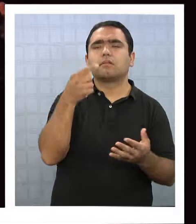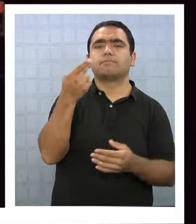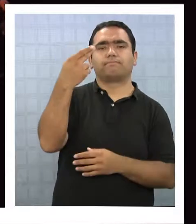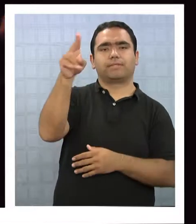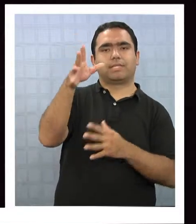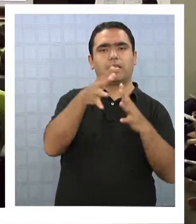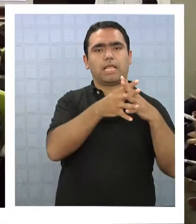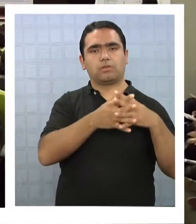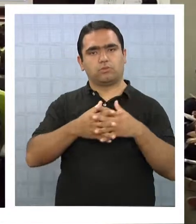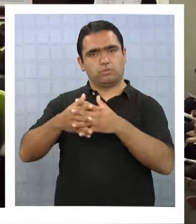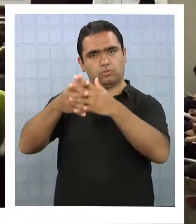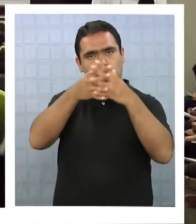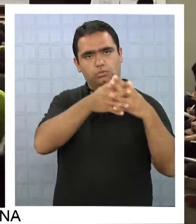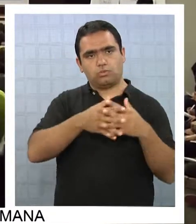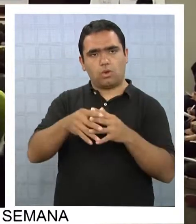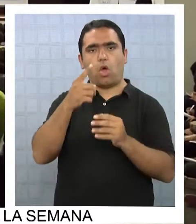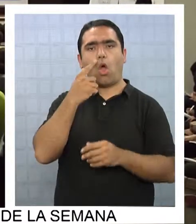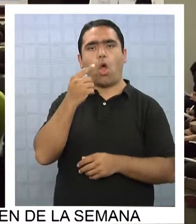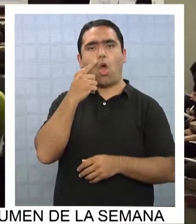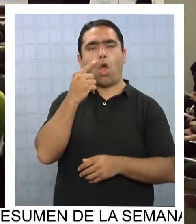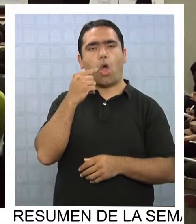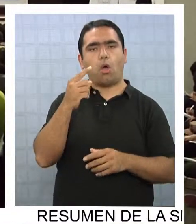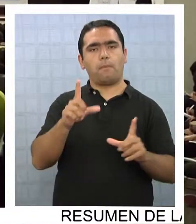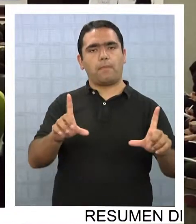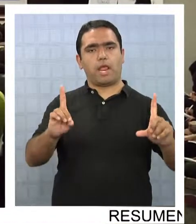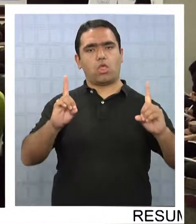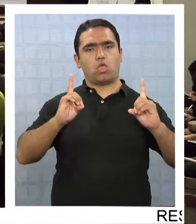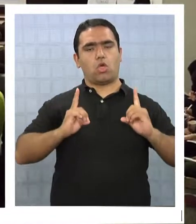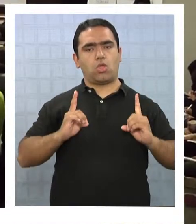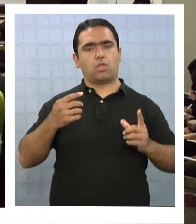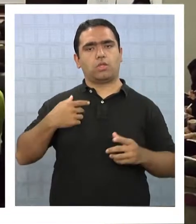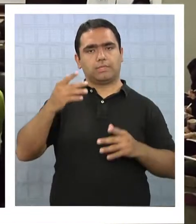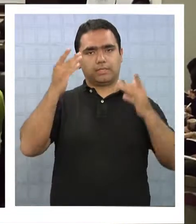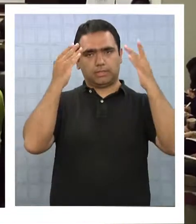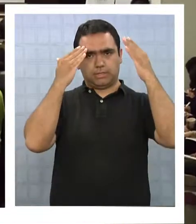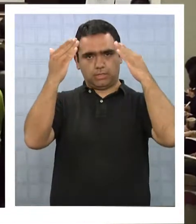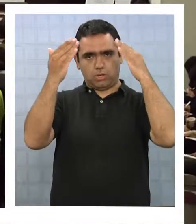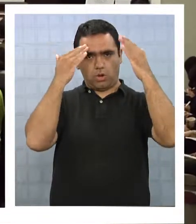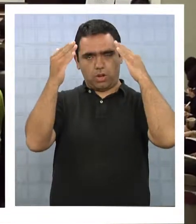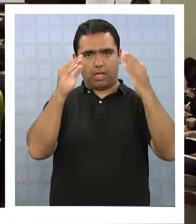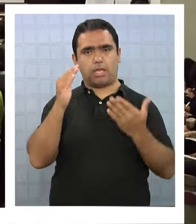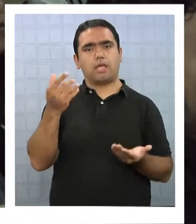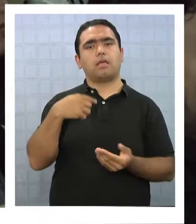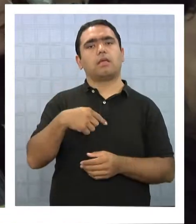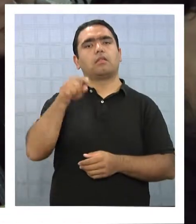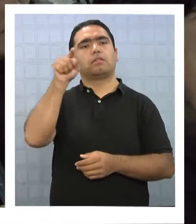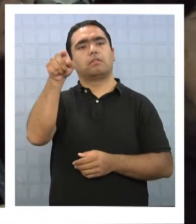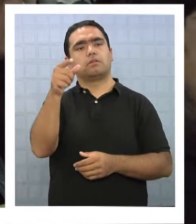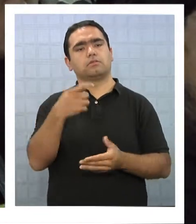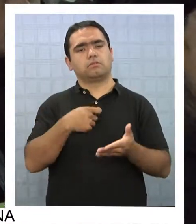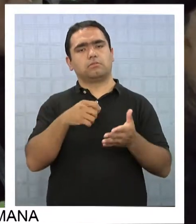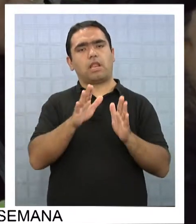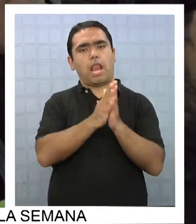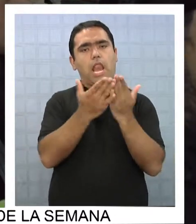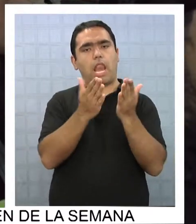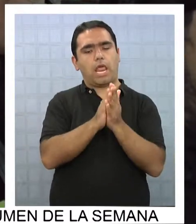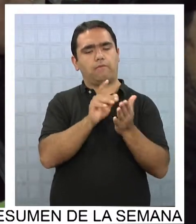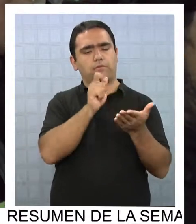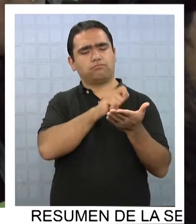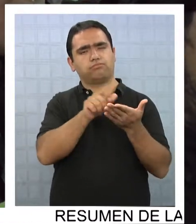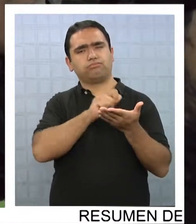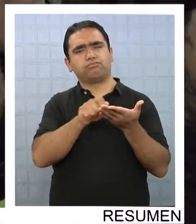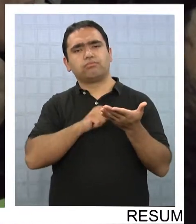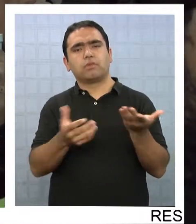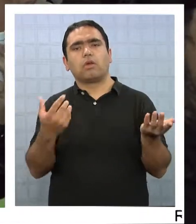70 por el doctor en psicología Andrew Tatarsky, quien escribió el libro Psicoterapia de Reducción de Daños, un nuevo